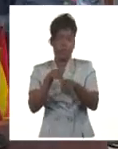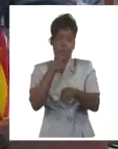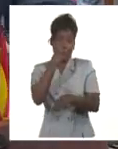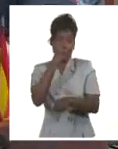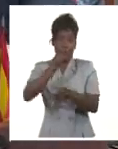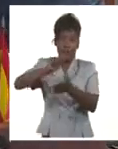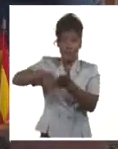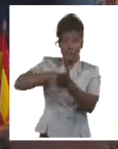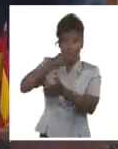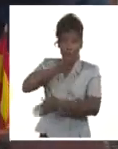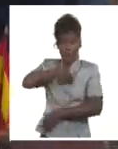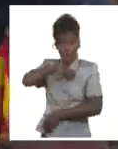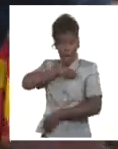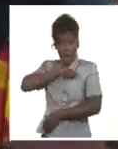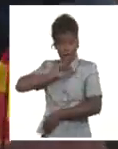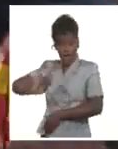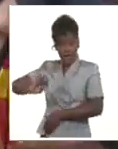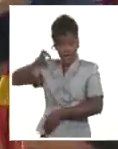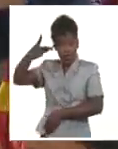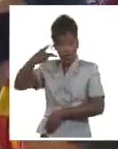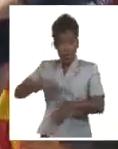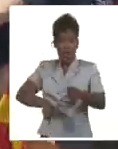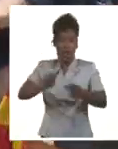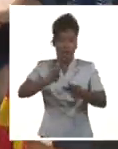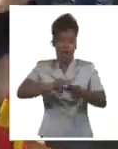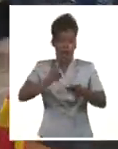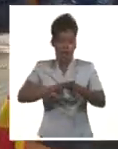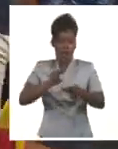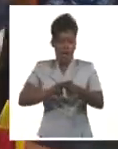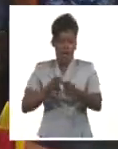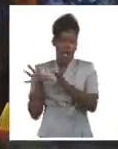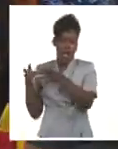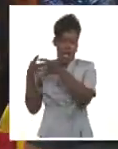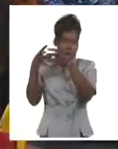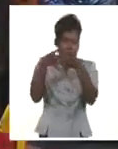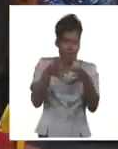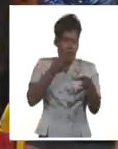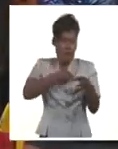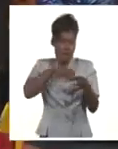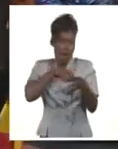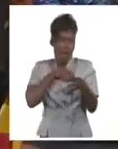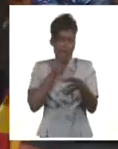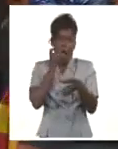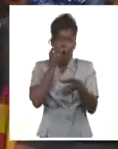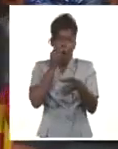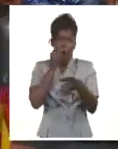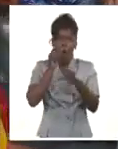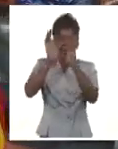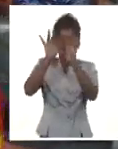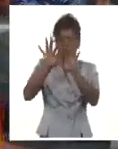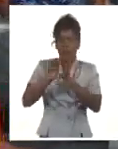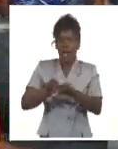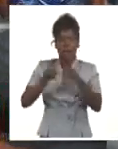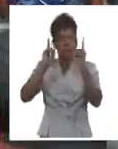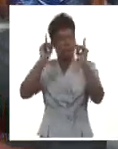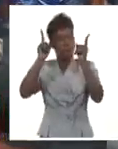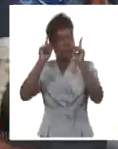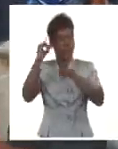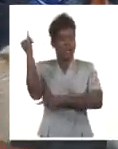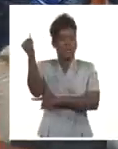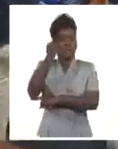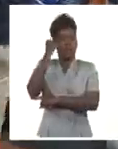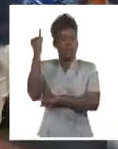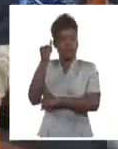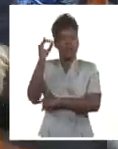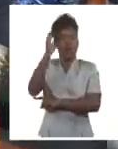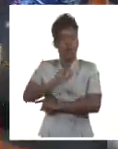María Álvarez. Fue traído a La Habana por una delegación española encabezada por el secretario de Política Internacional de la